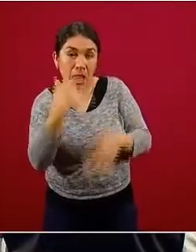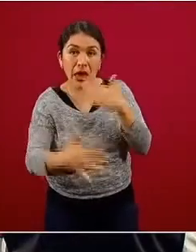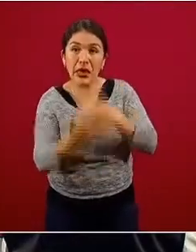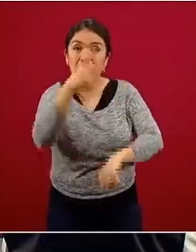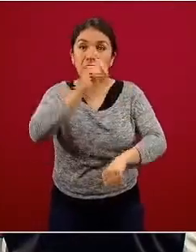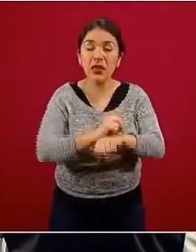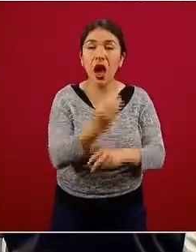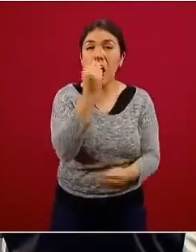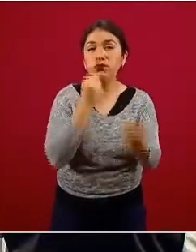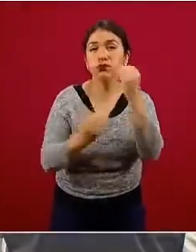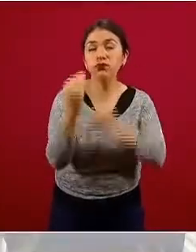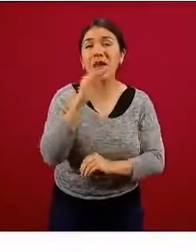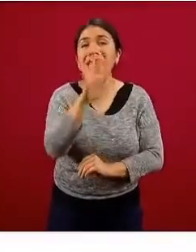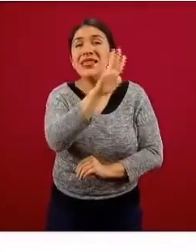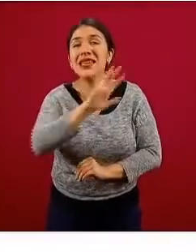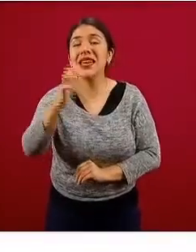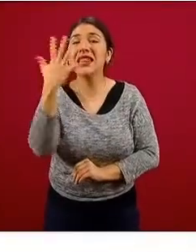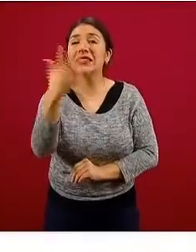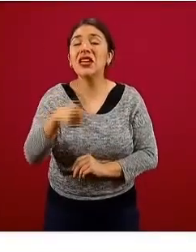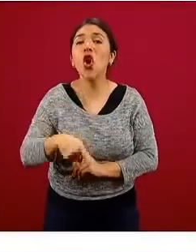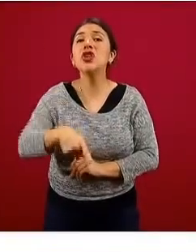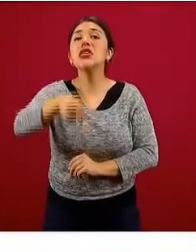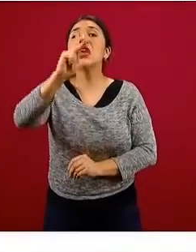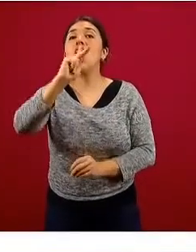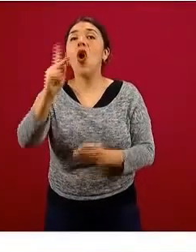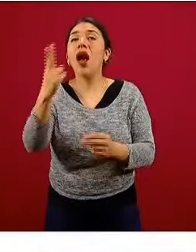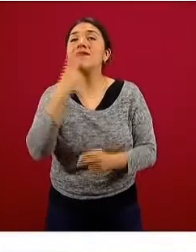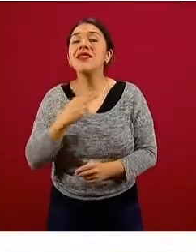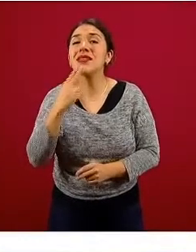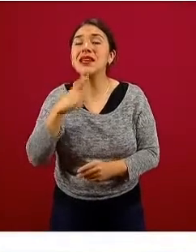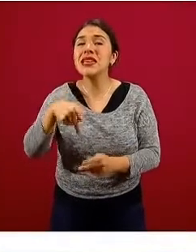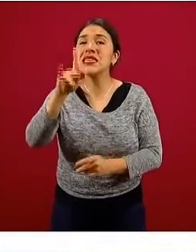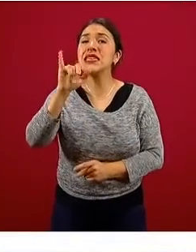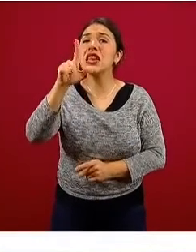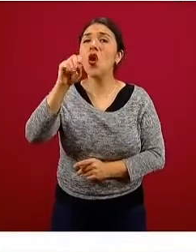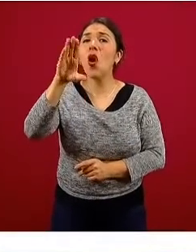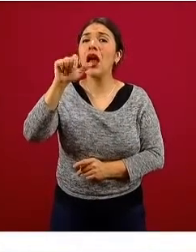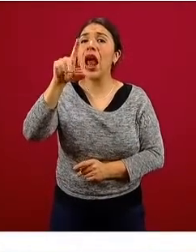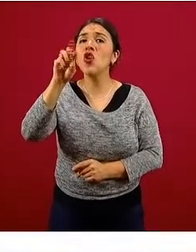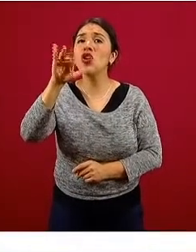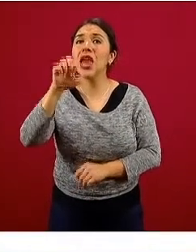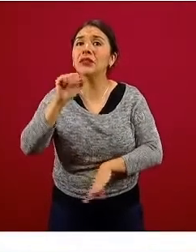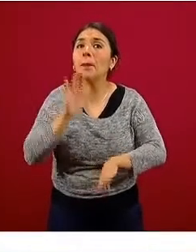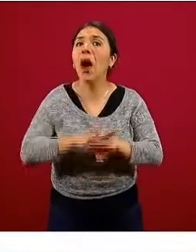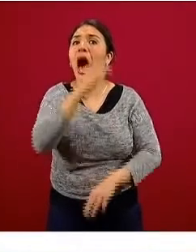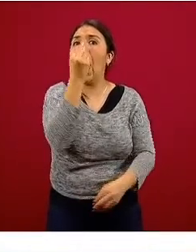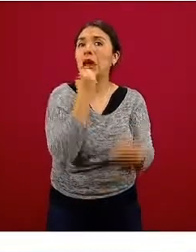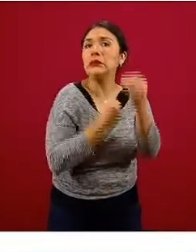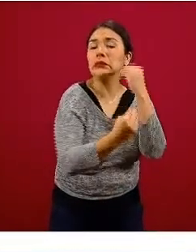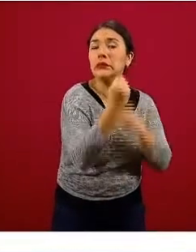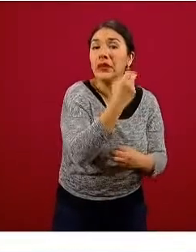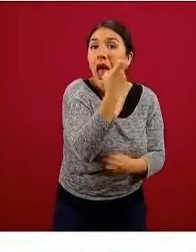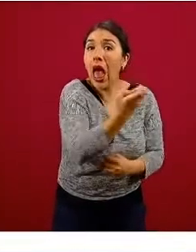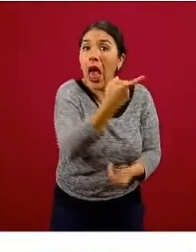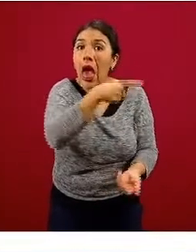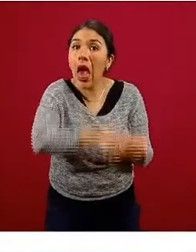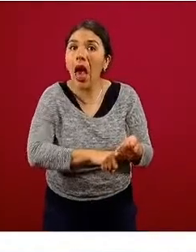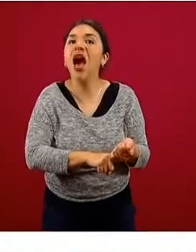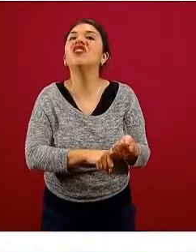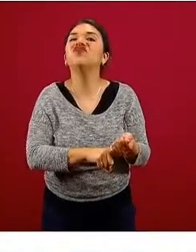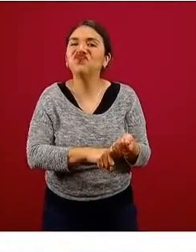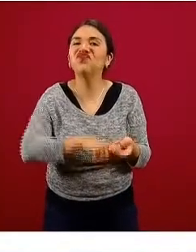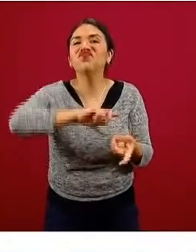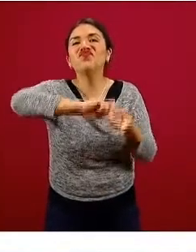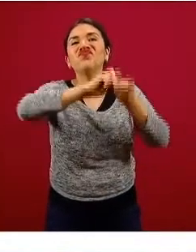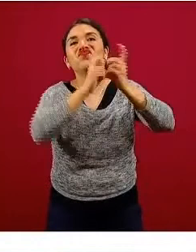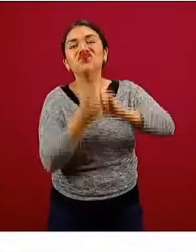días consumieron 505 kilocalorías adicionales al día. Y eso, desde luego, los llevó